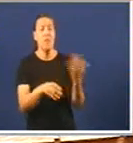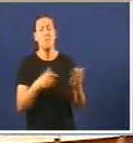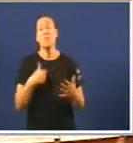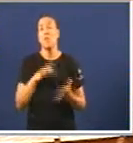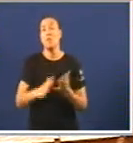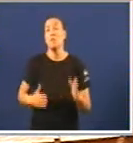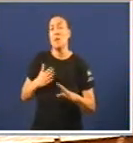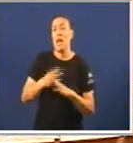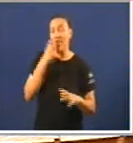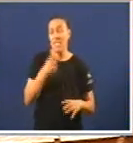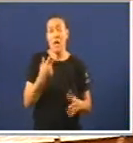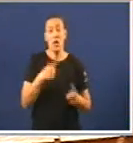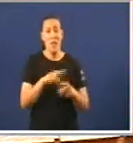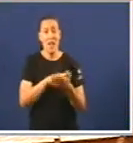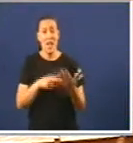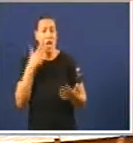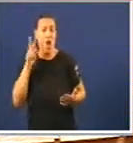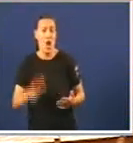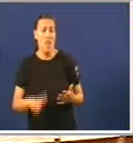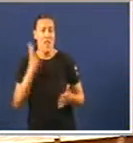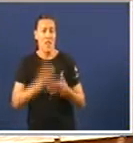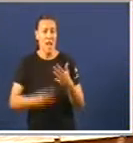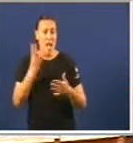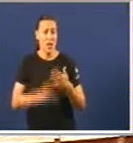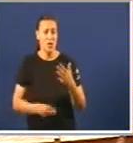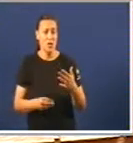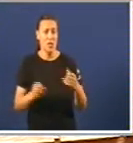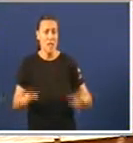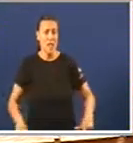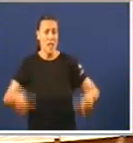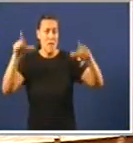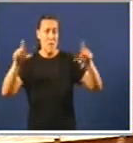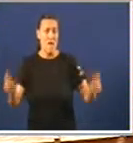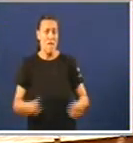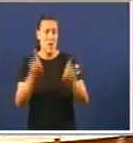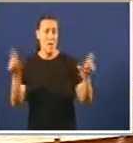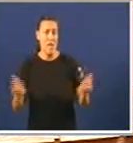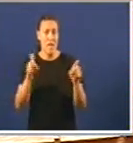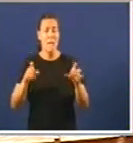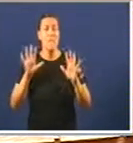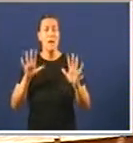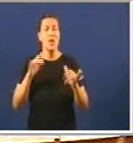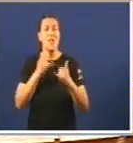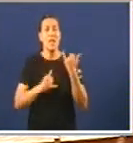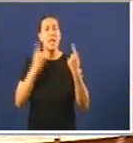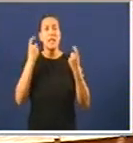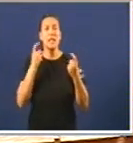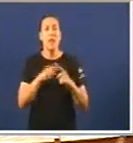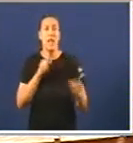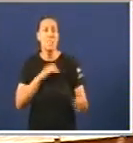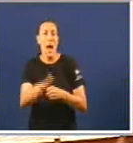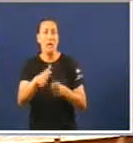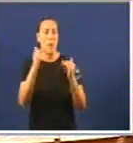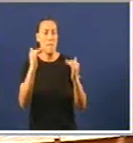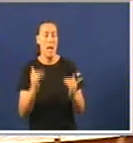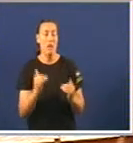Xunta de Galicia recoñeceu os fallos que estaba a ter a plataforma informática, pero quiso minimizar o impacto